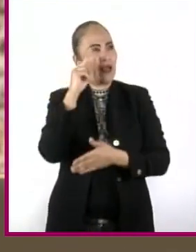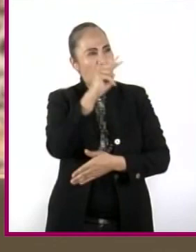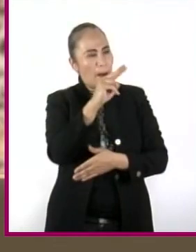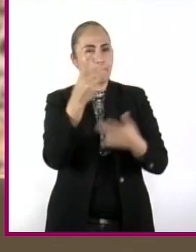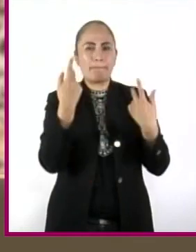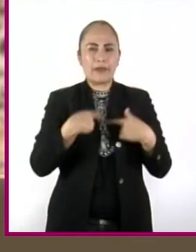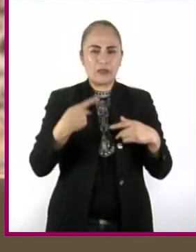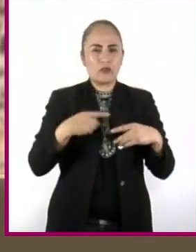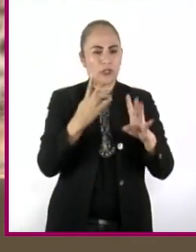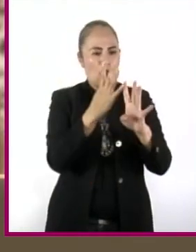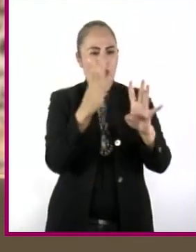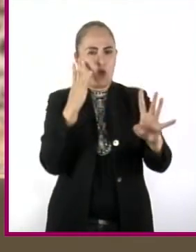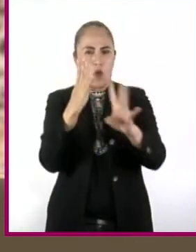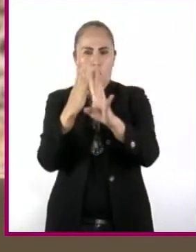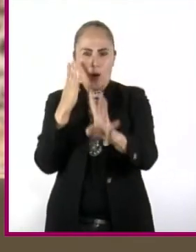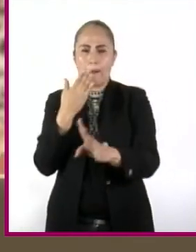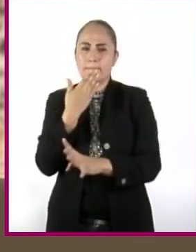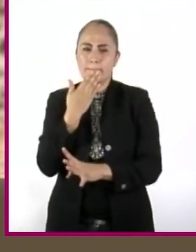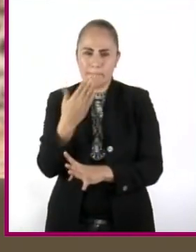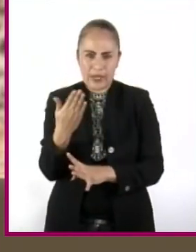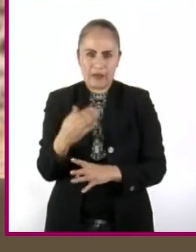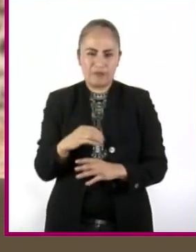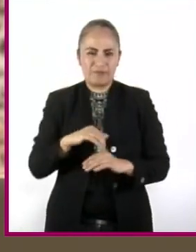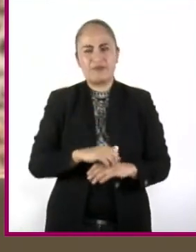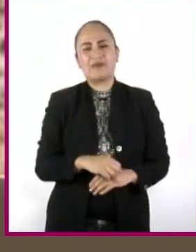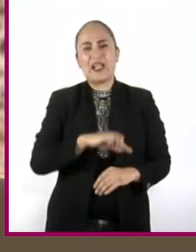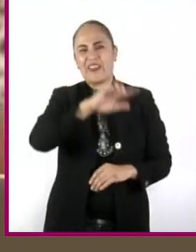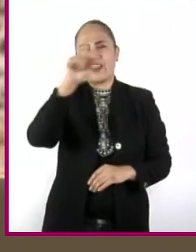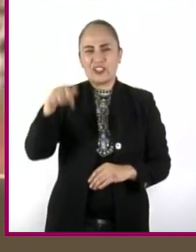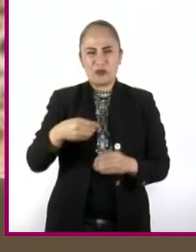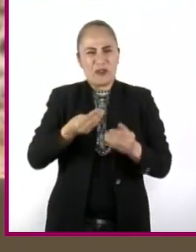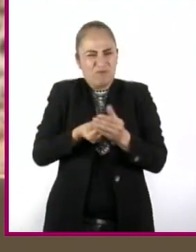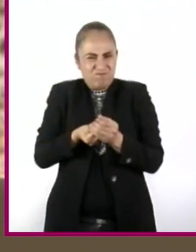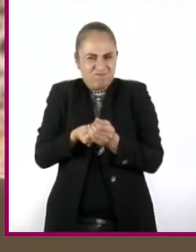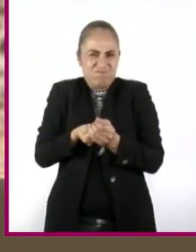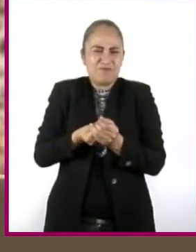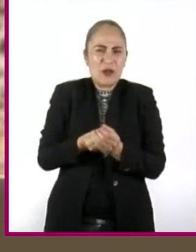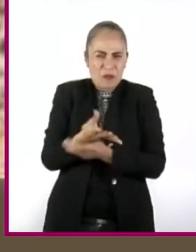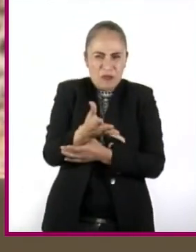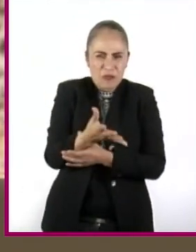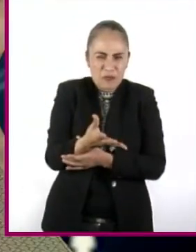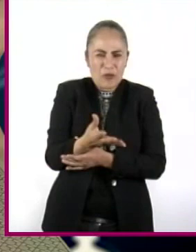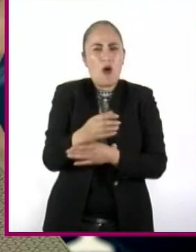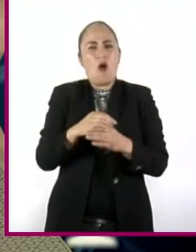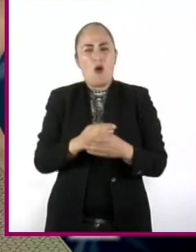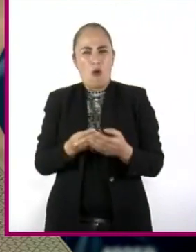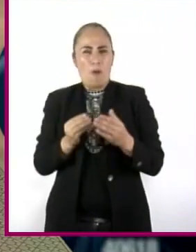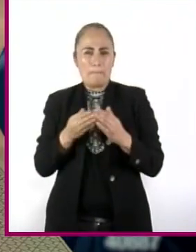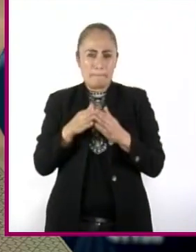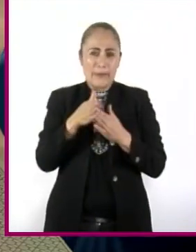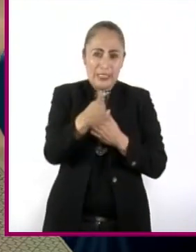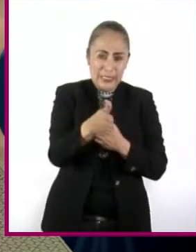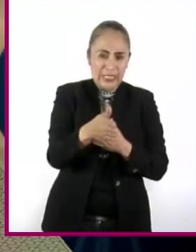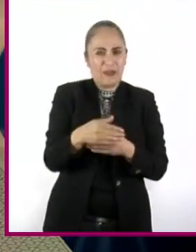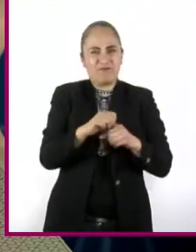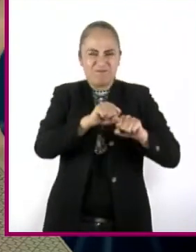gente se forme adecuadamente y no se agarren del chongo cuando abordan o bajan del tren. Entonces, la teoría de